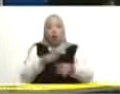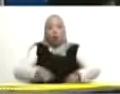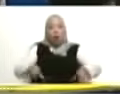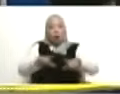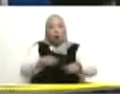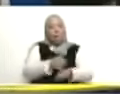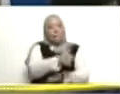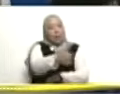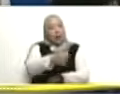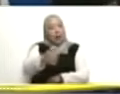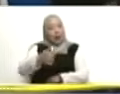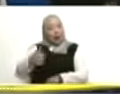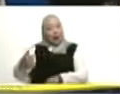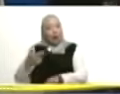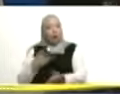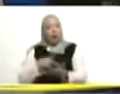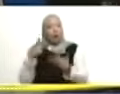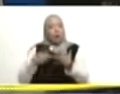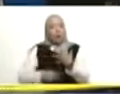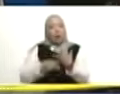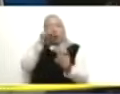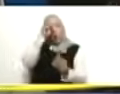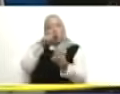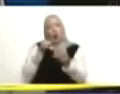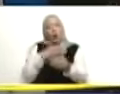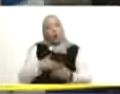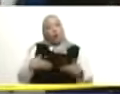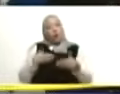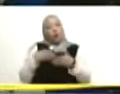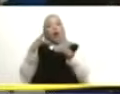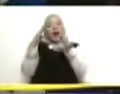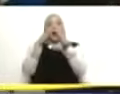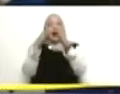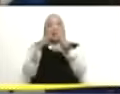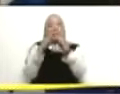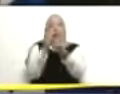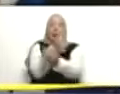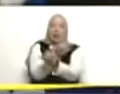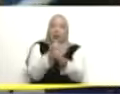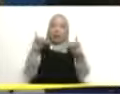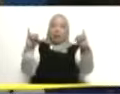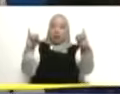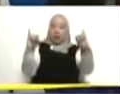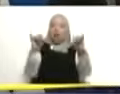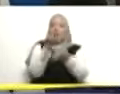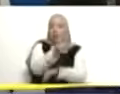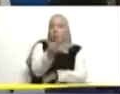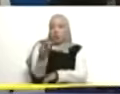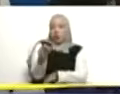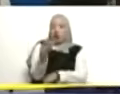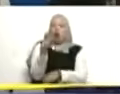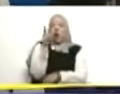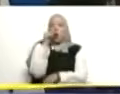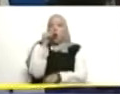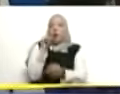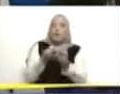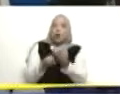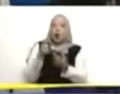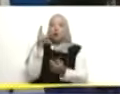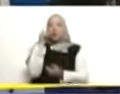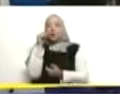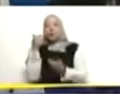Para eso es el plan. Para lograr con una vivienda la independencia de la pareja, pero